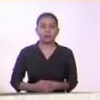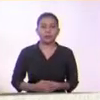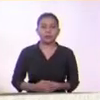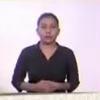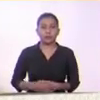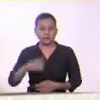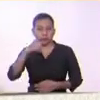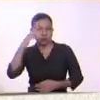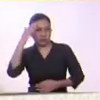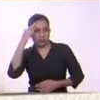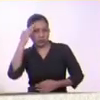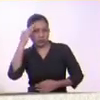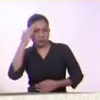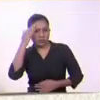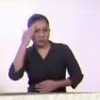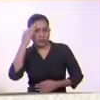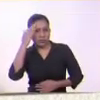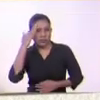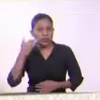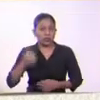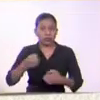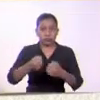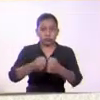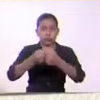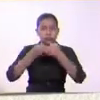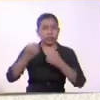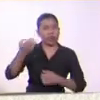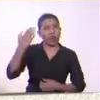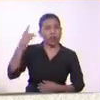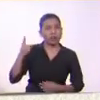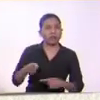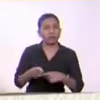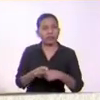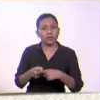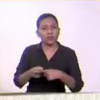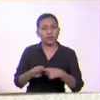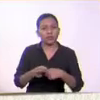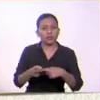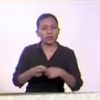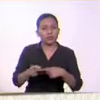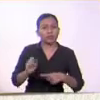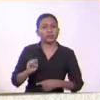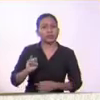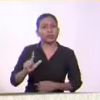¿Sabías que, según el periodista británico Christopher